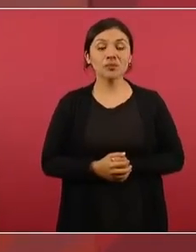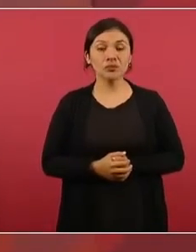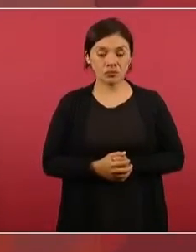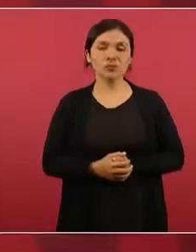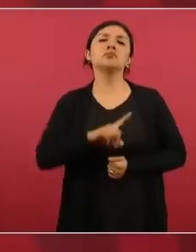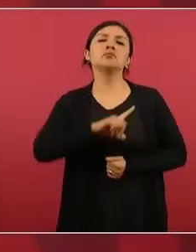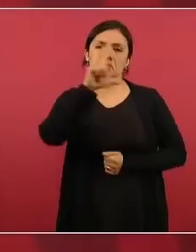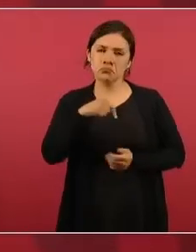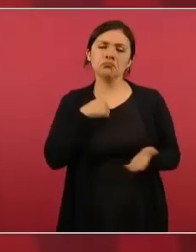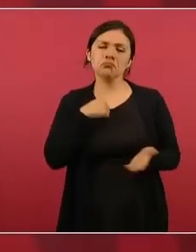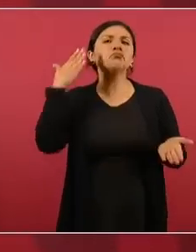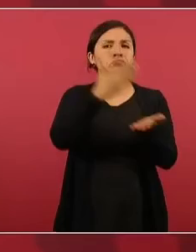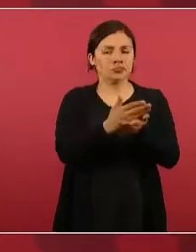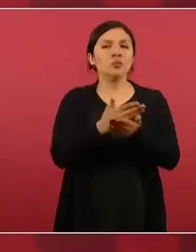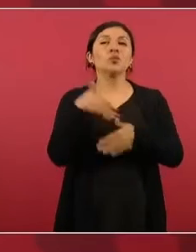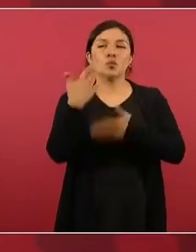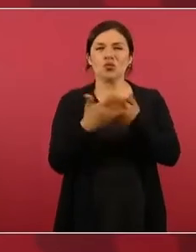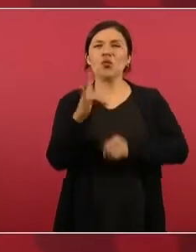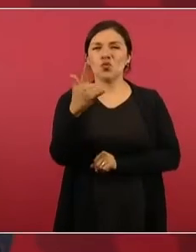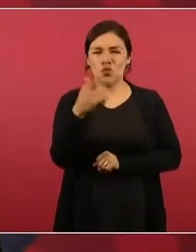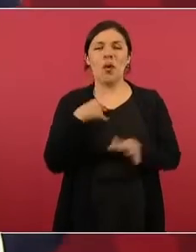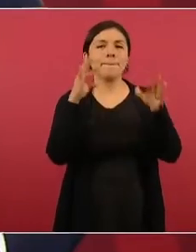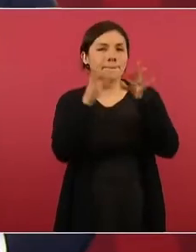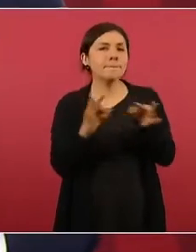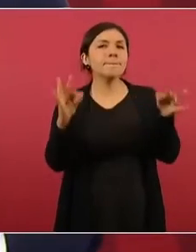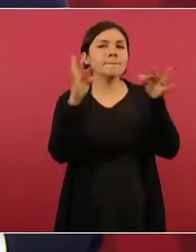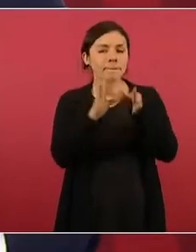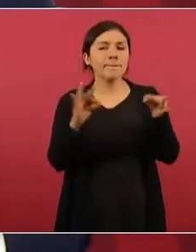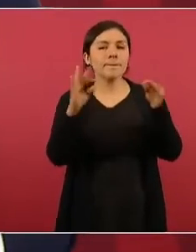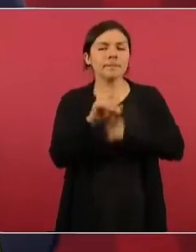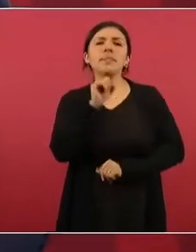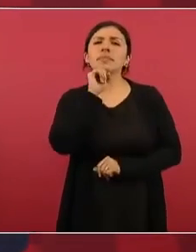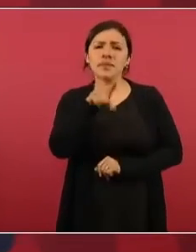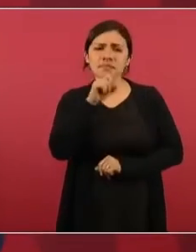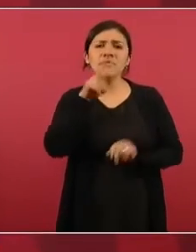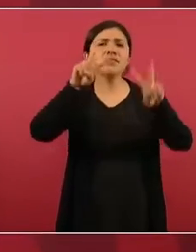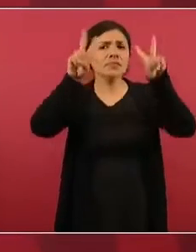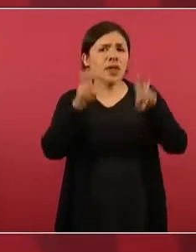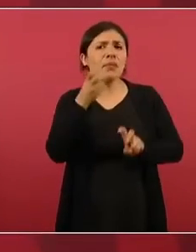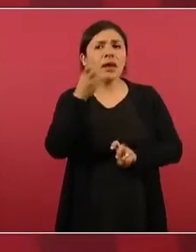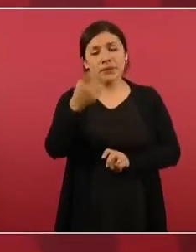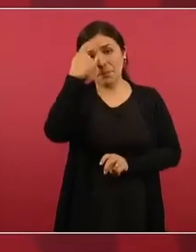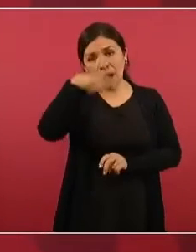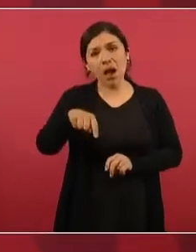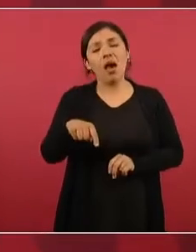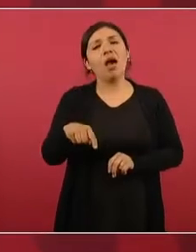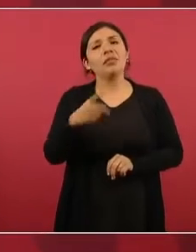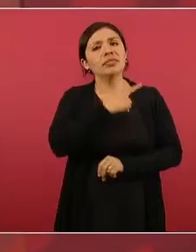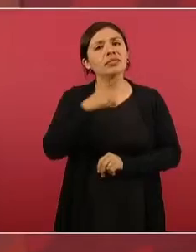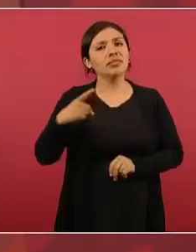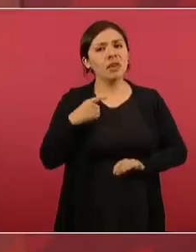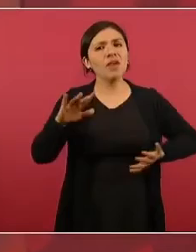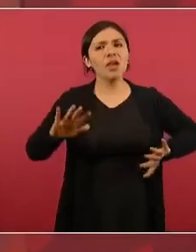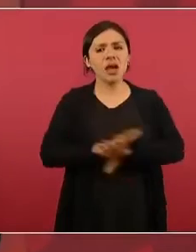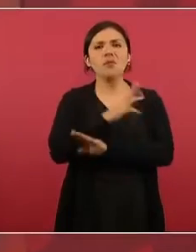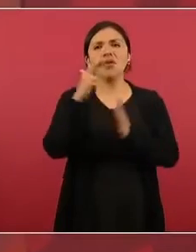Vamos a hablar en julio y vamos también a tratar el tema de la regularización de nuestros